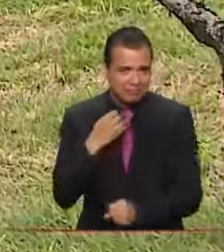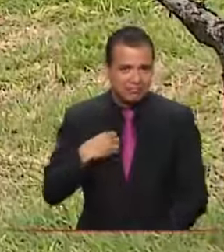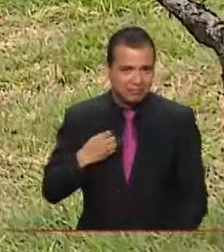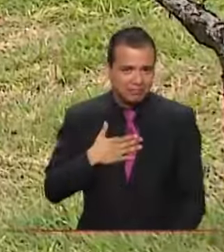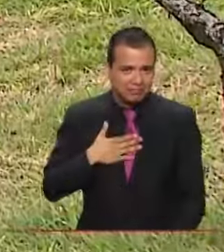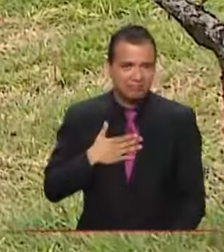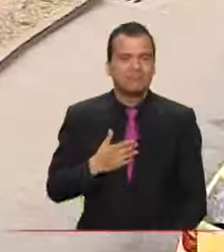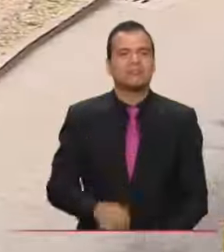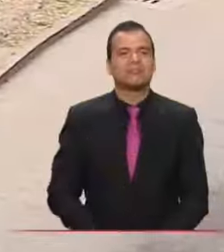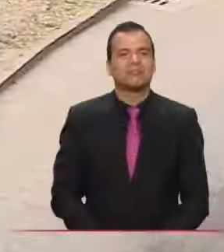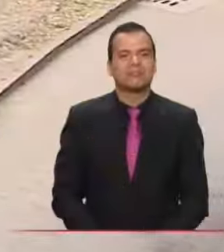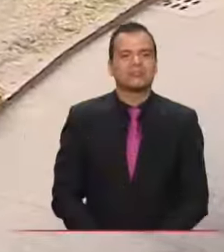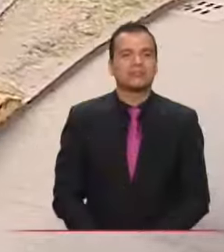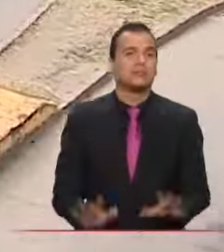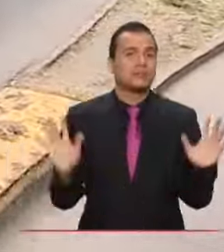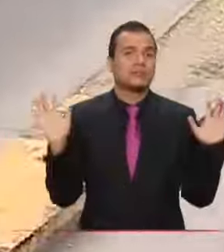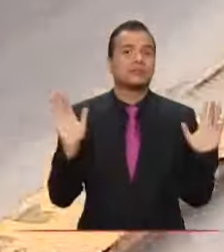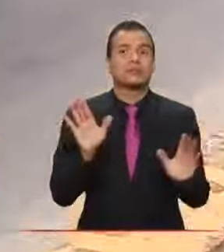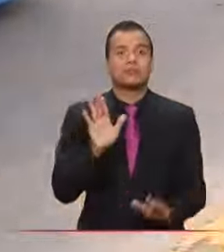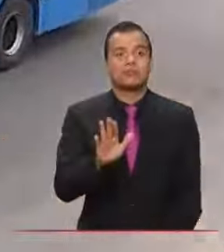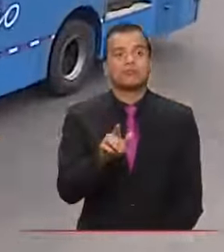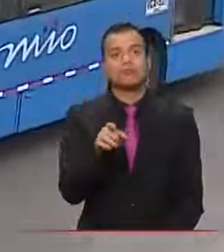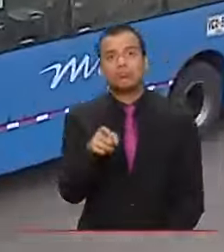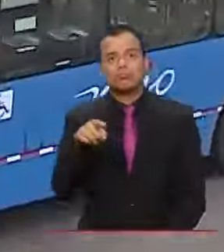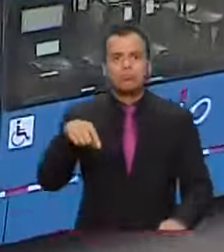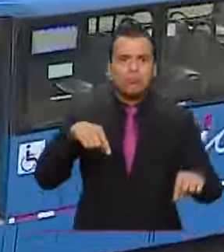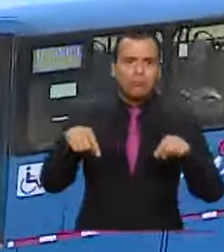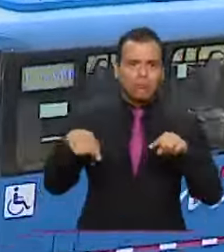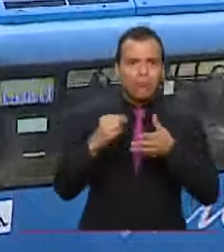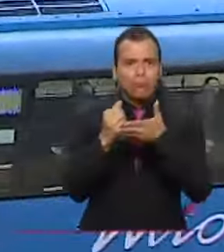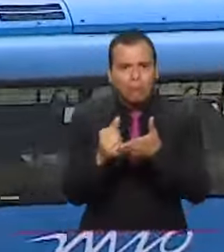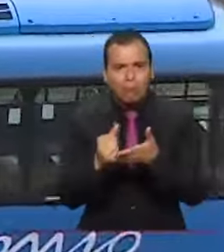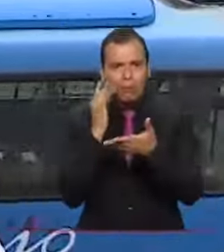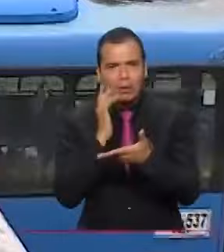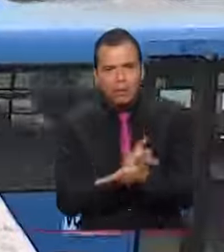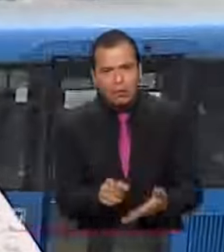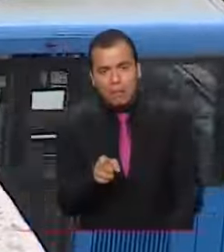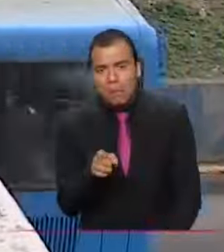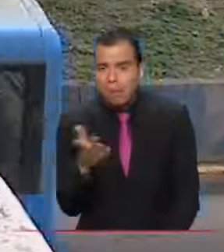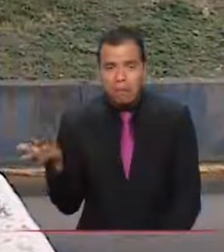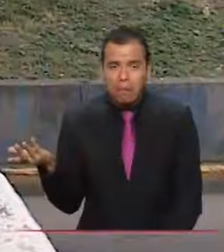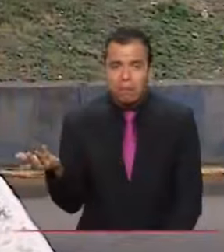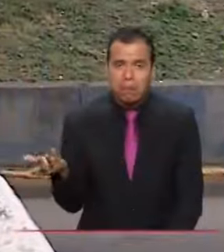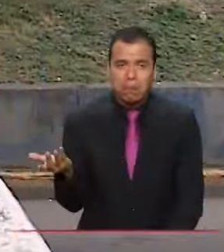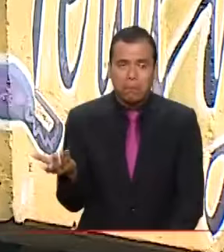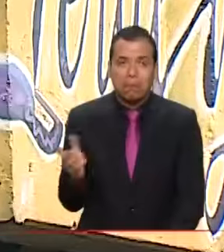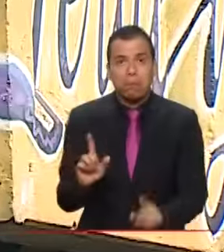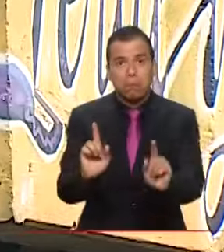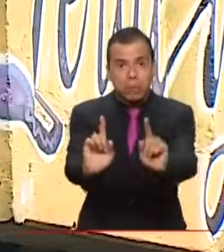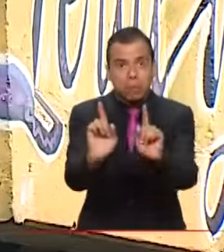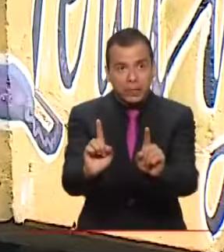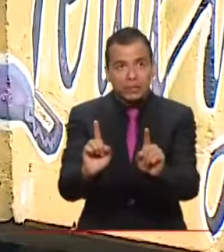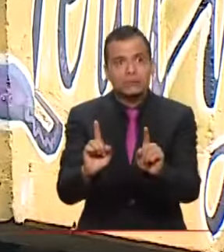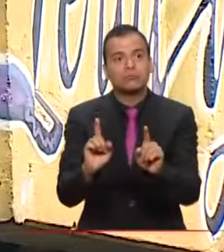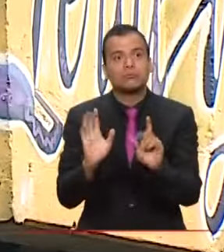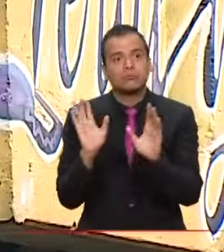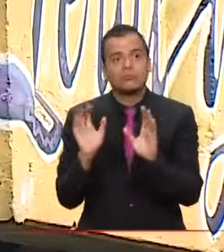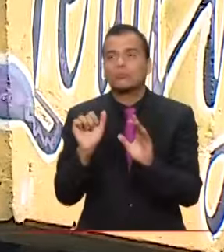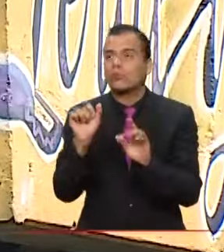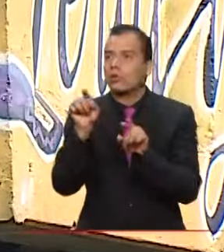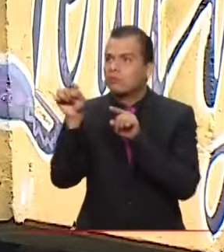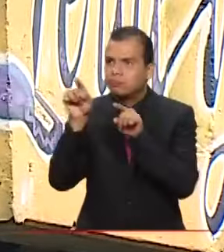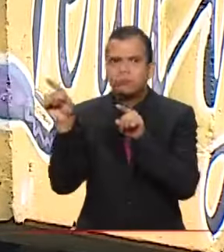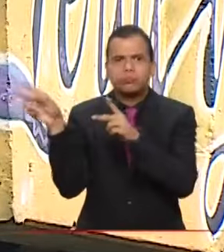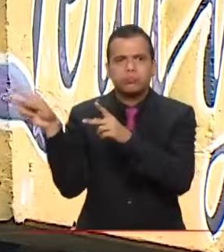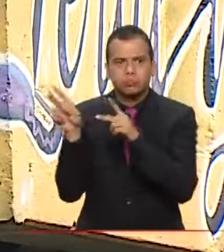Aquí, como en otros pasos elevados, poca intervención se ve por parte del distrito, aunque sí ha habido otros 11 puentes peatonales